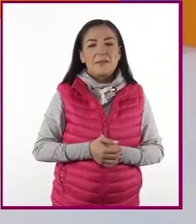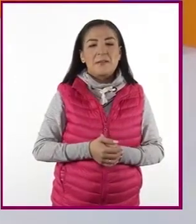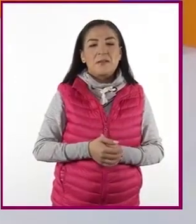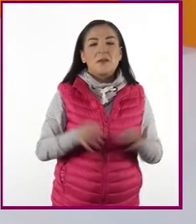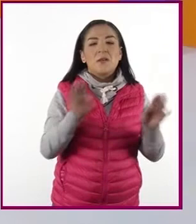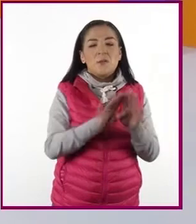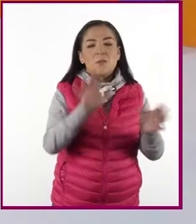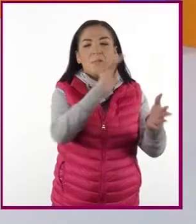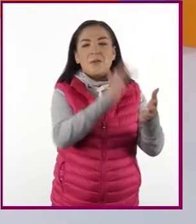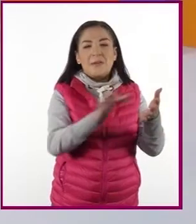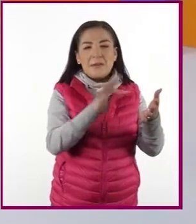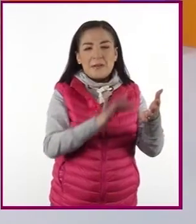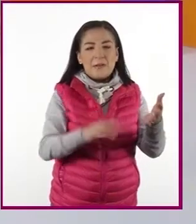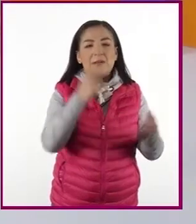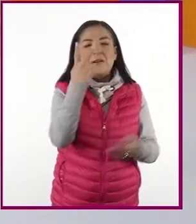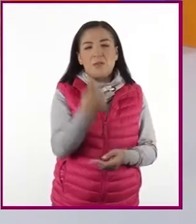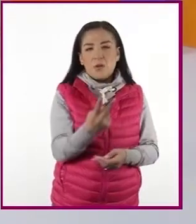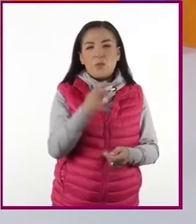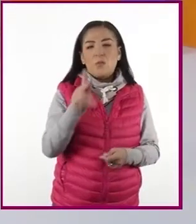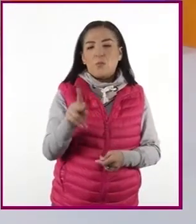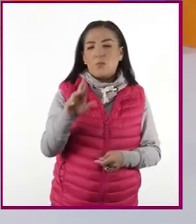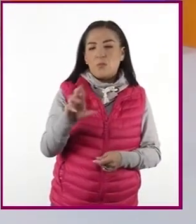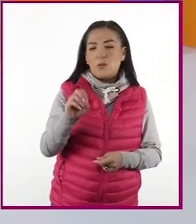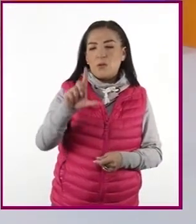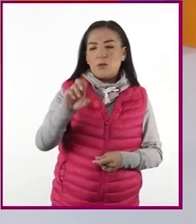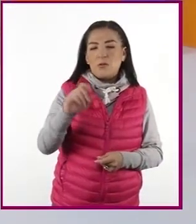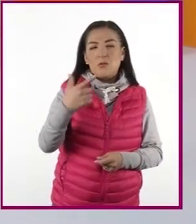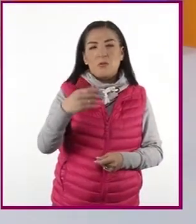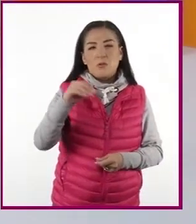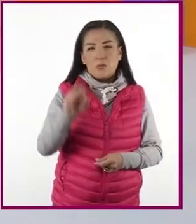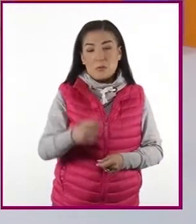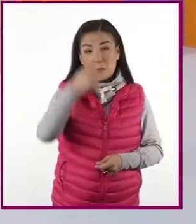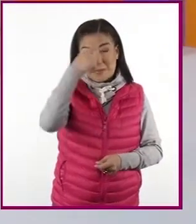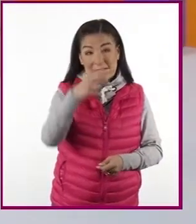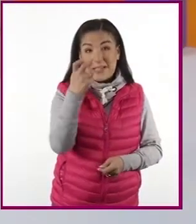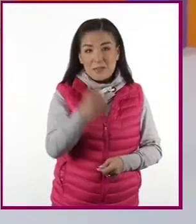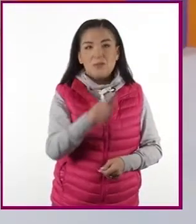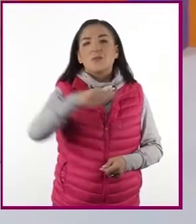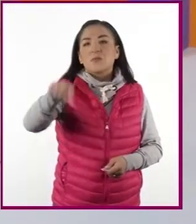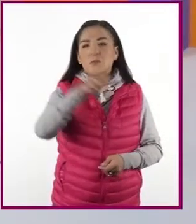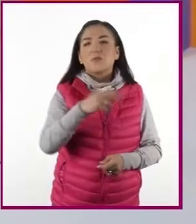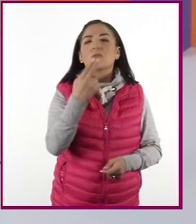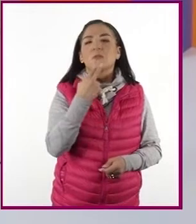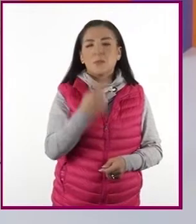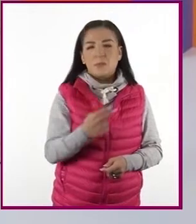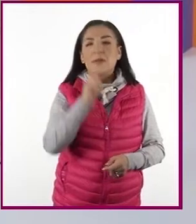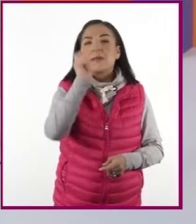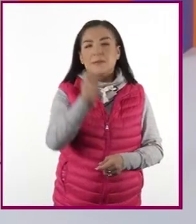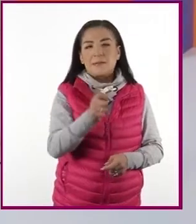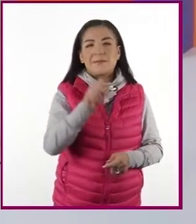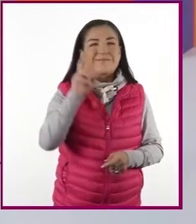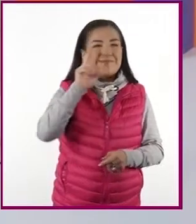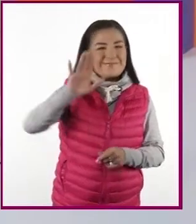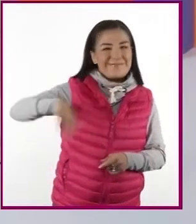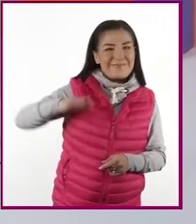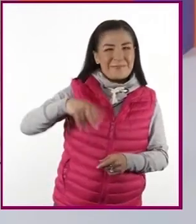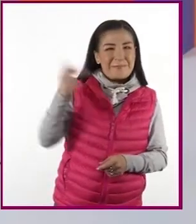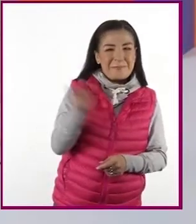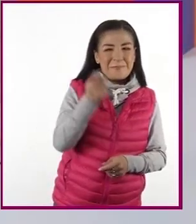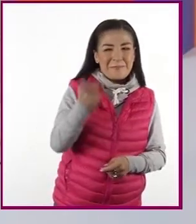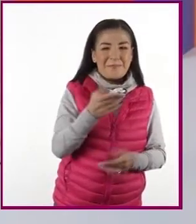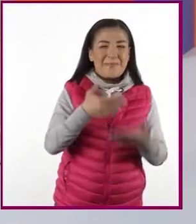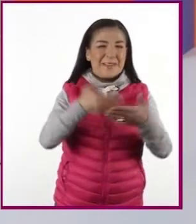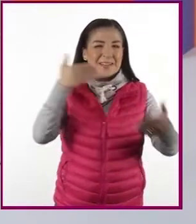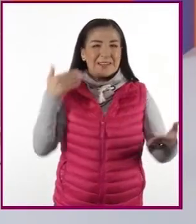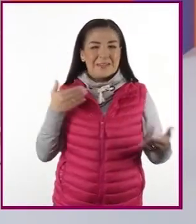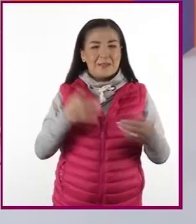prólogos. Para ello, tomen en cuenta las preguntas que hicimos antes sobre cuál fue